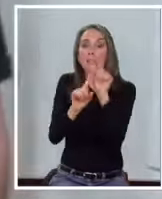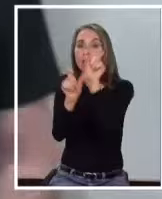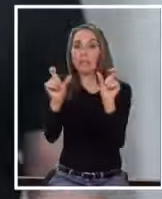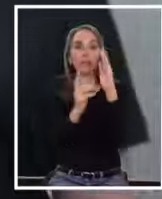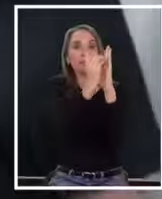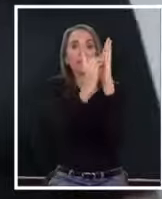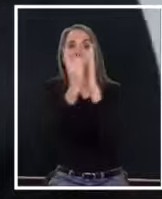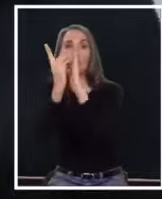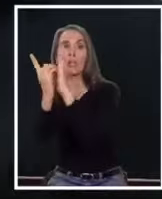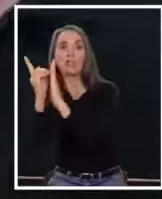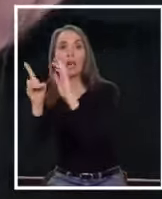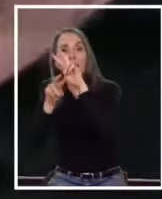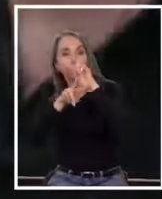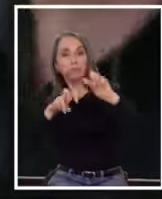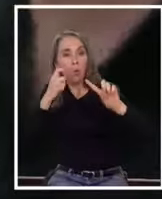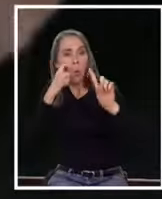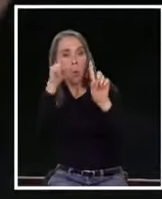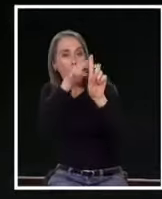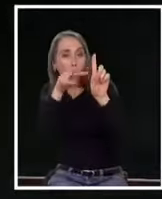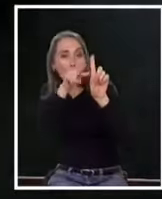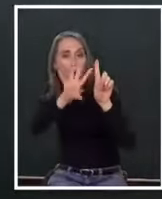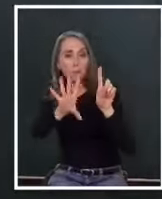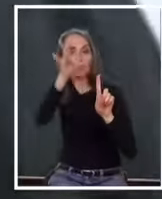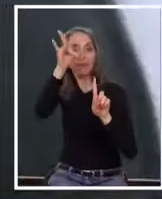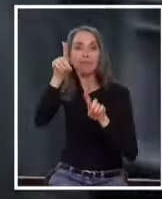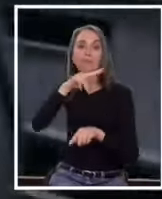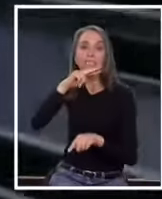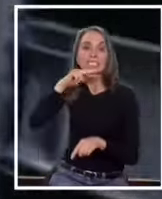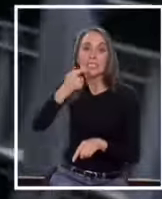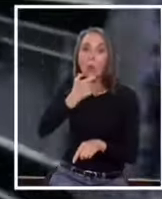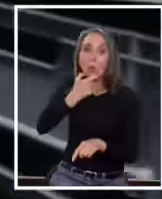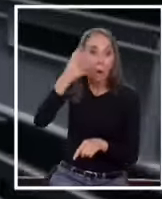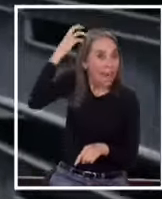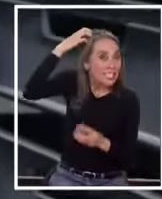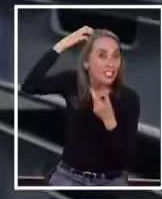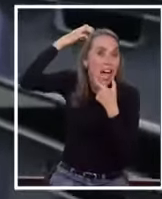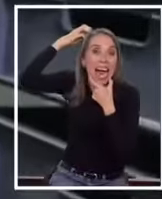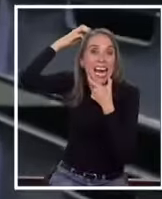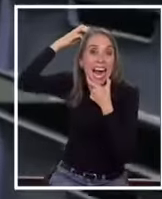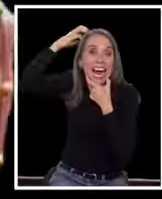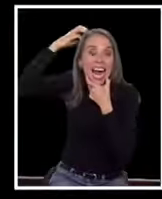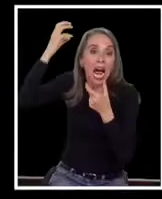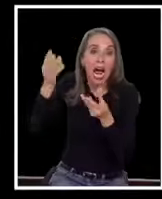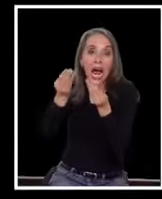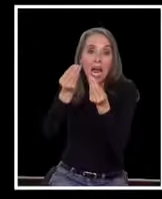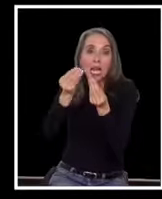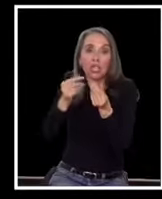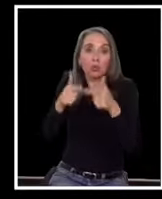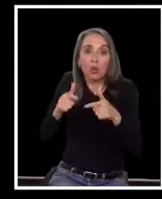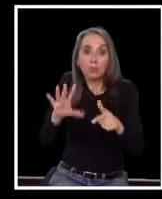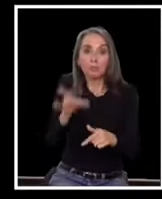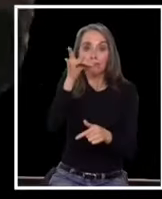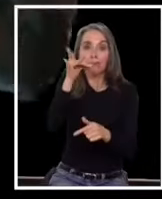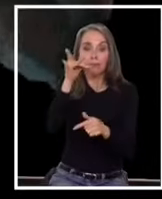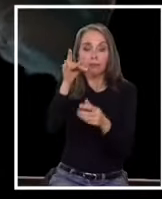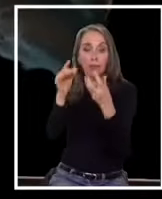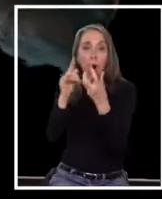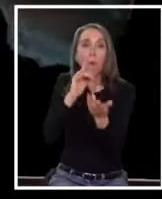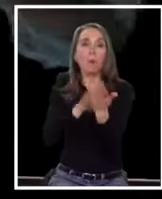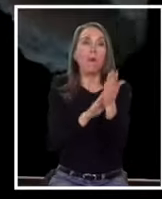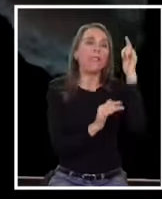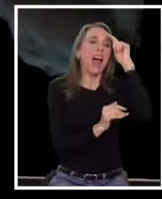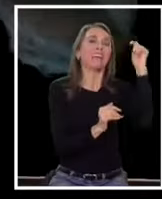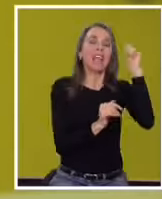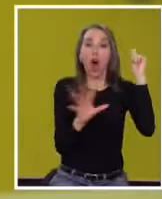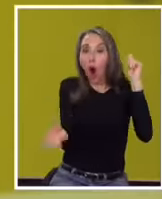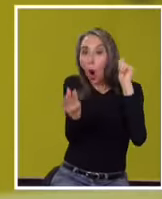Los antropólogos que dieron con el increíble hallazgo en Israel lo califican como un fósil eureka, porque respalda sus